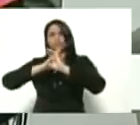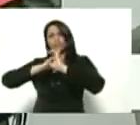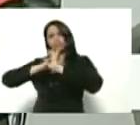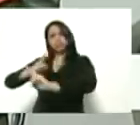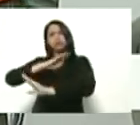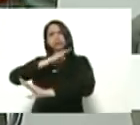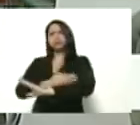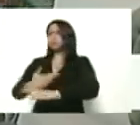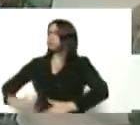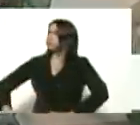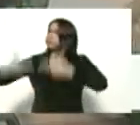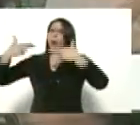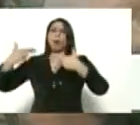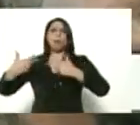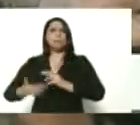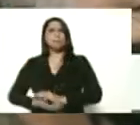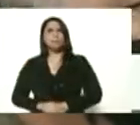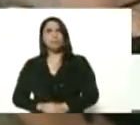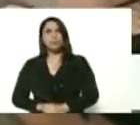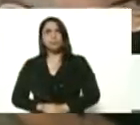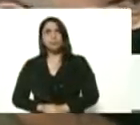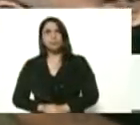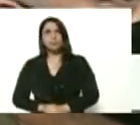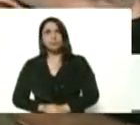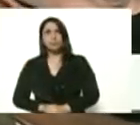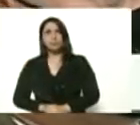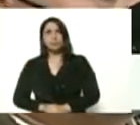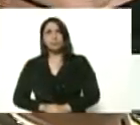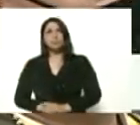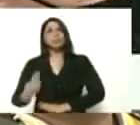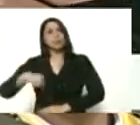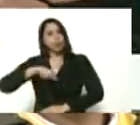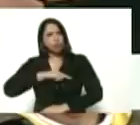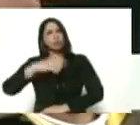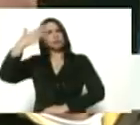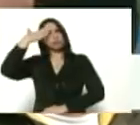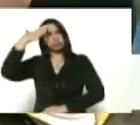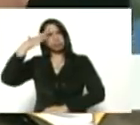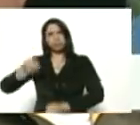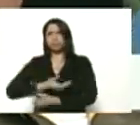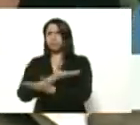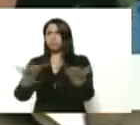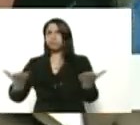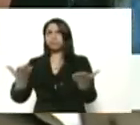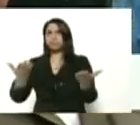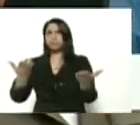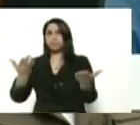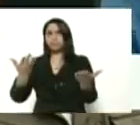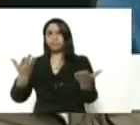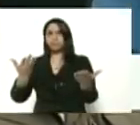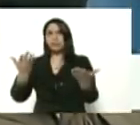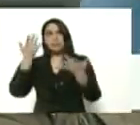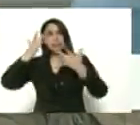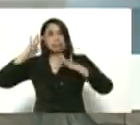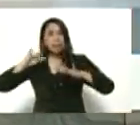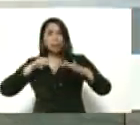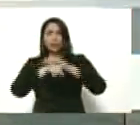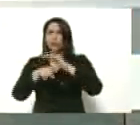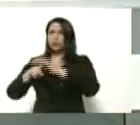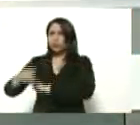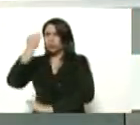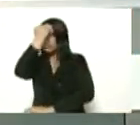las armas de la República lo que ya todo el mundo conoce, el intento de una incursión